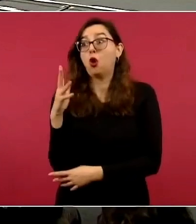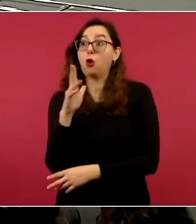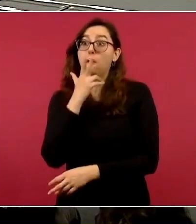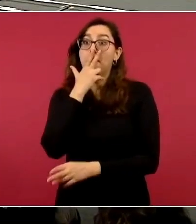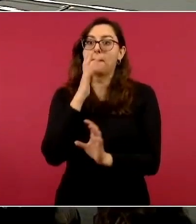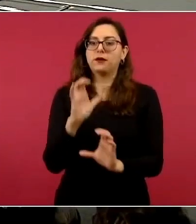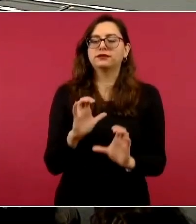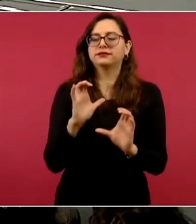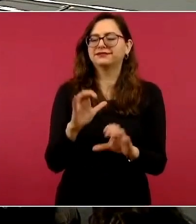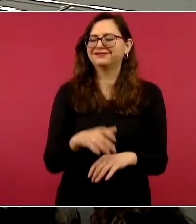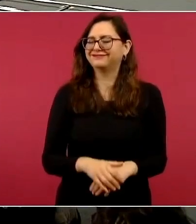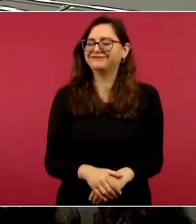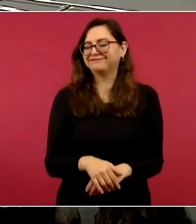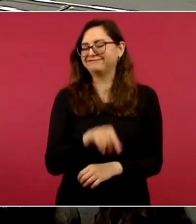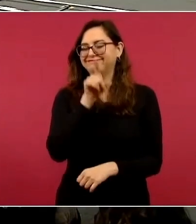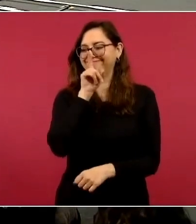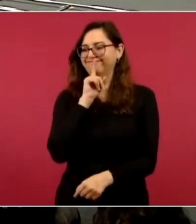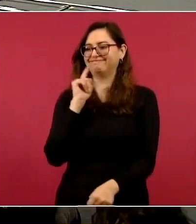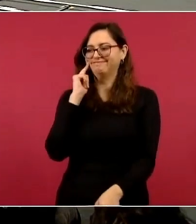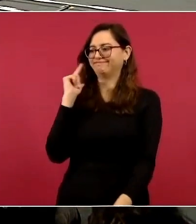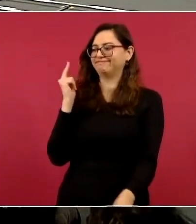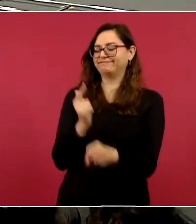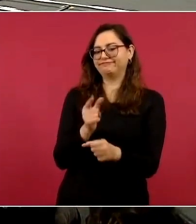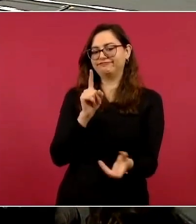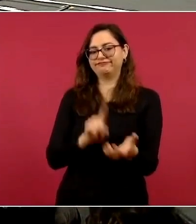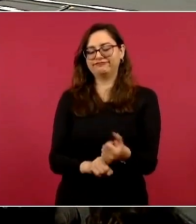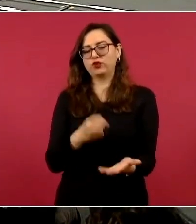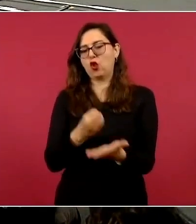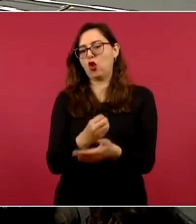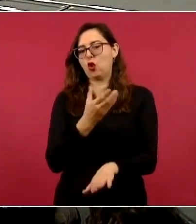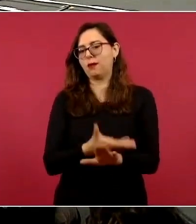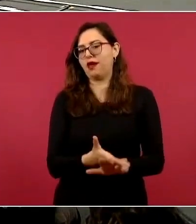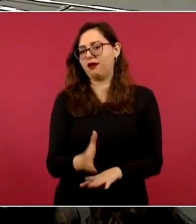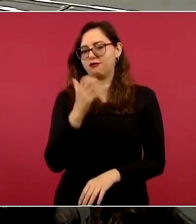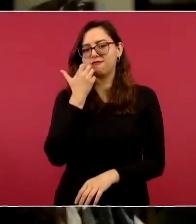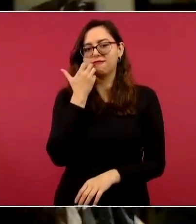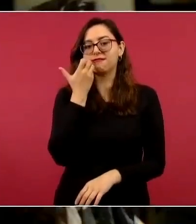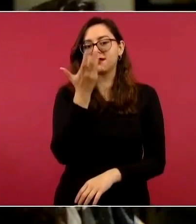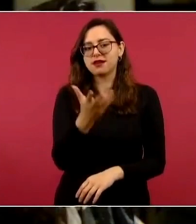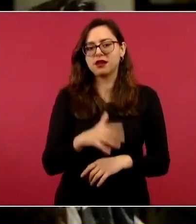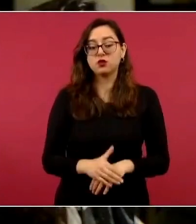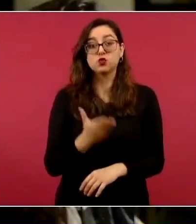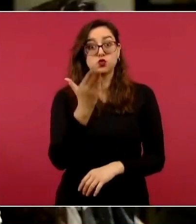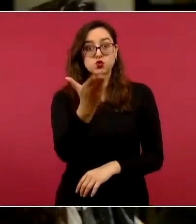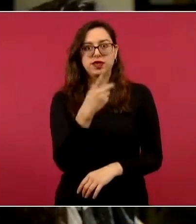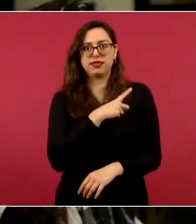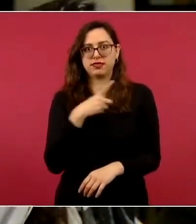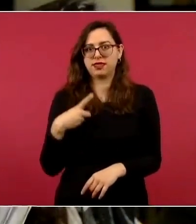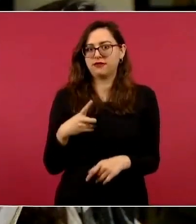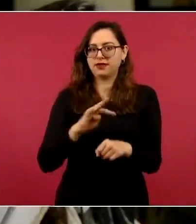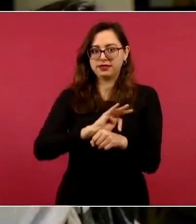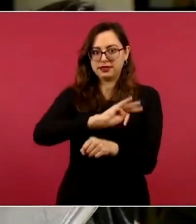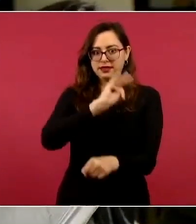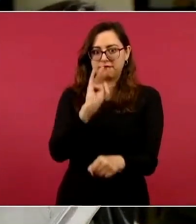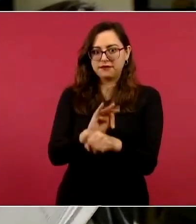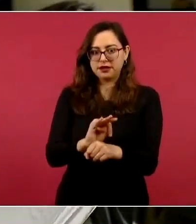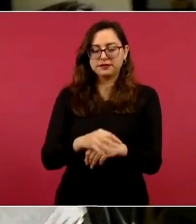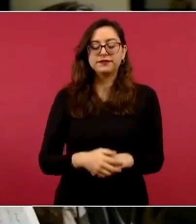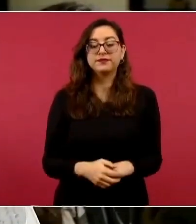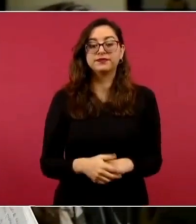puede colegir que viene por el litio. Y así en su proceder, el hecho de que usted les llama